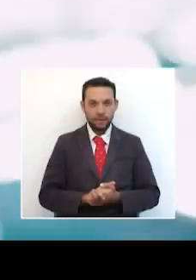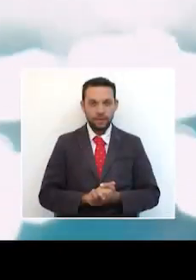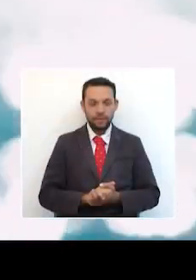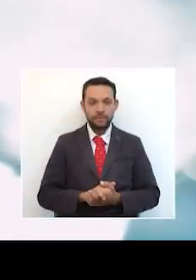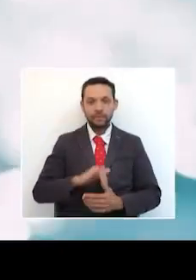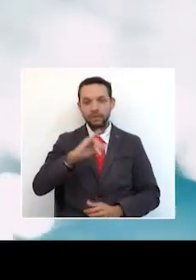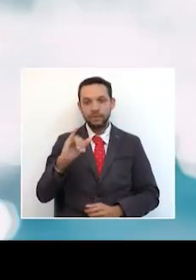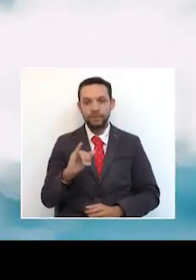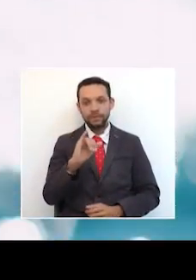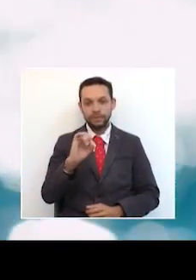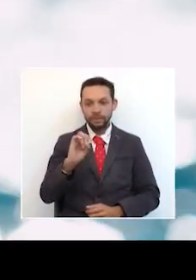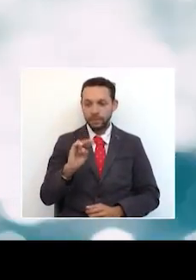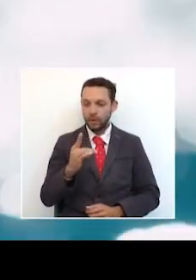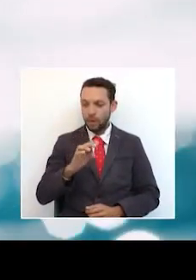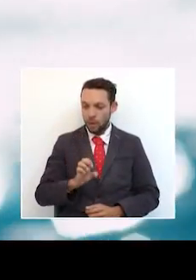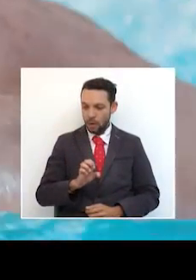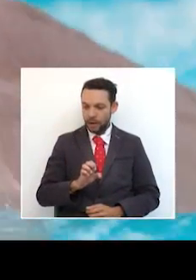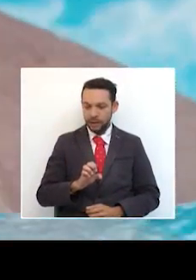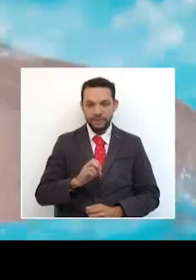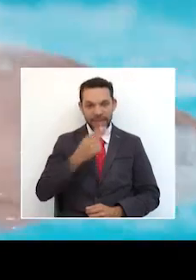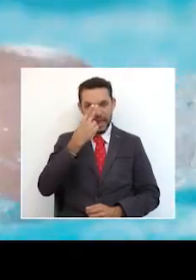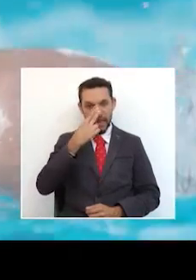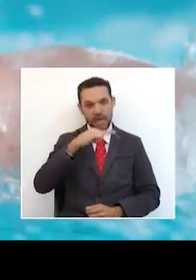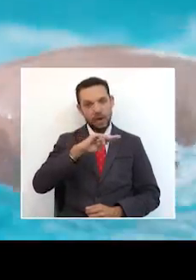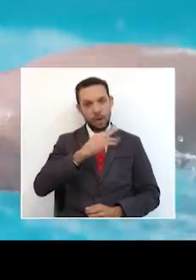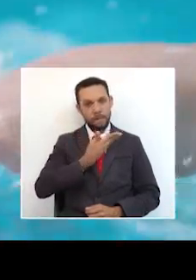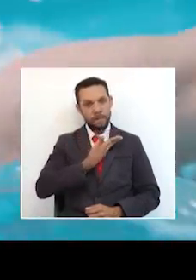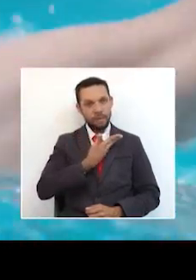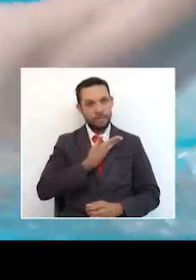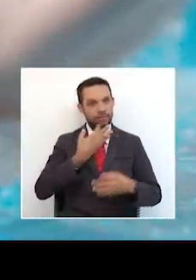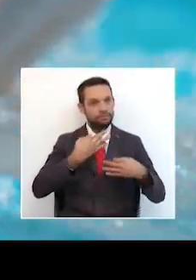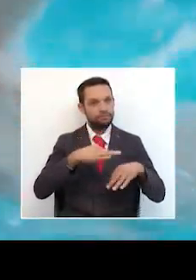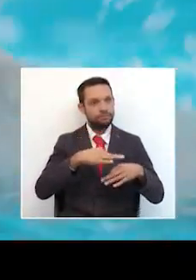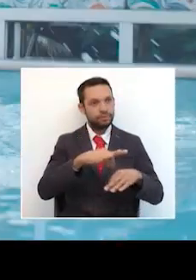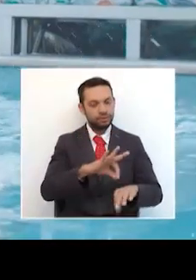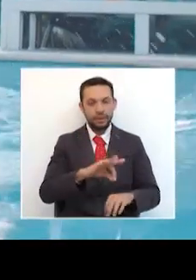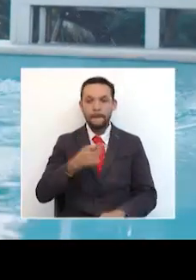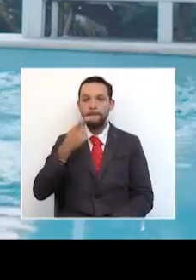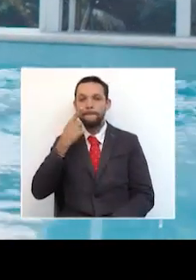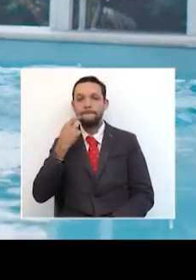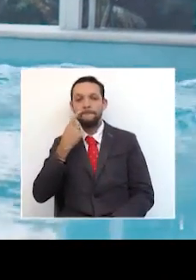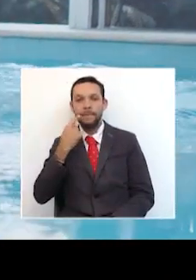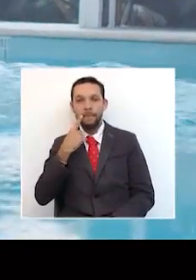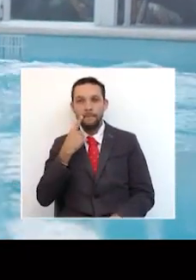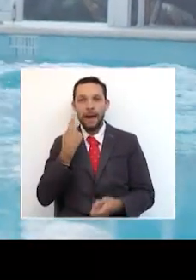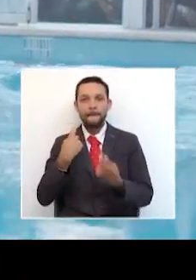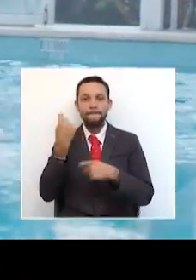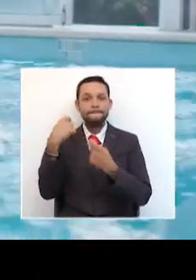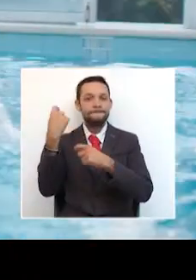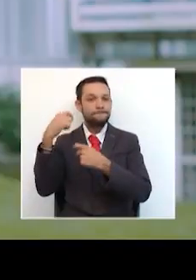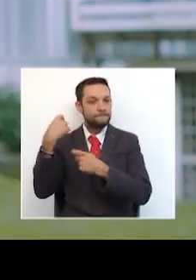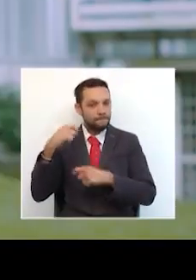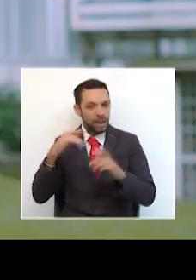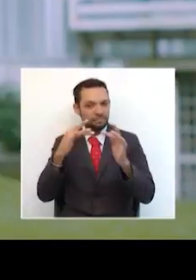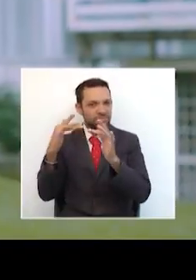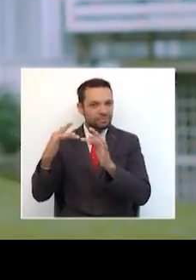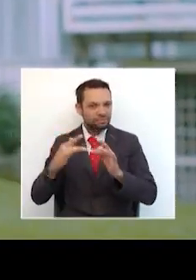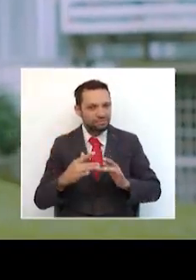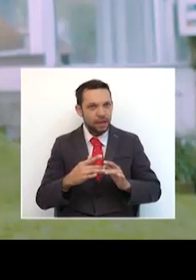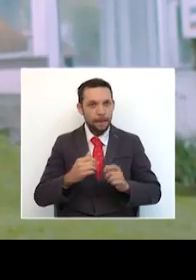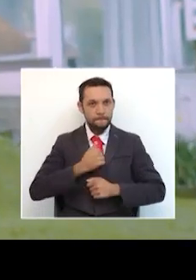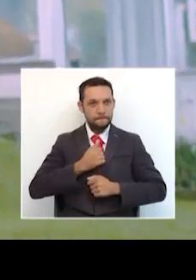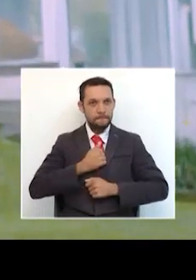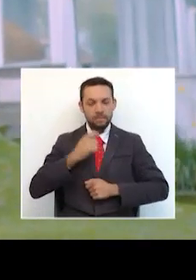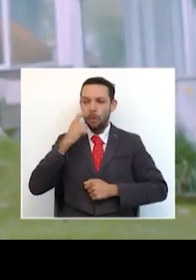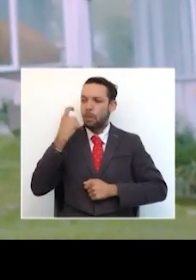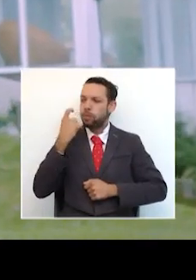Jorge Enrique Rojas Quiseno es hijo de una costurera y de un comisionista y está en la búsqueda de los conocimientos para